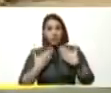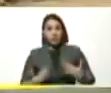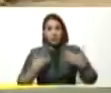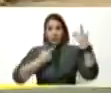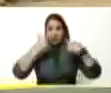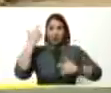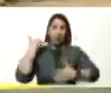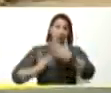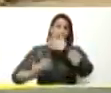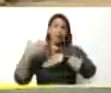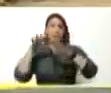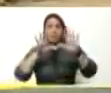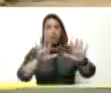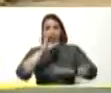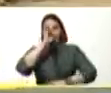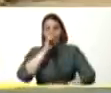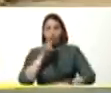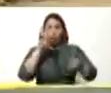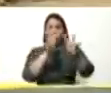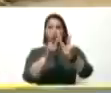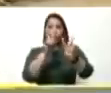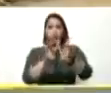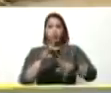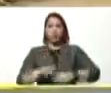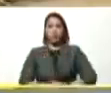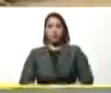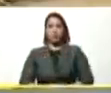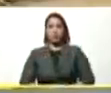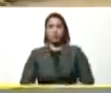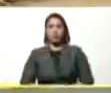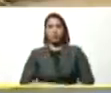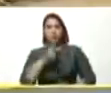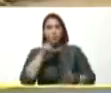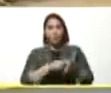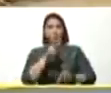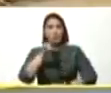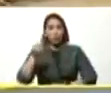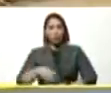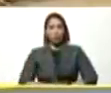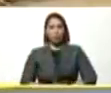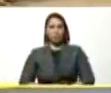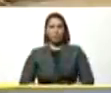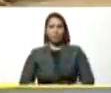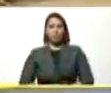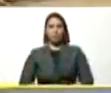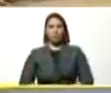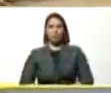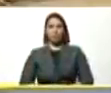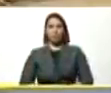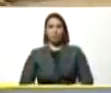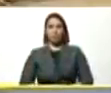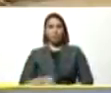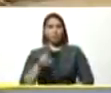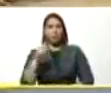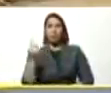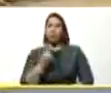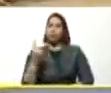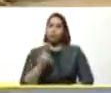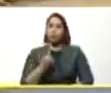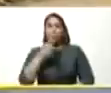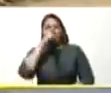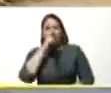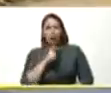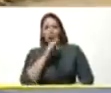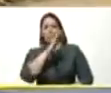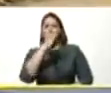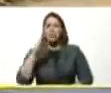10 años de la gran misión Vivienda Venezuela del 2021. No solo fue el año del Bicentenario